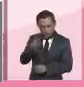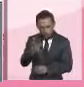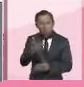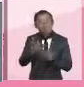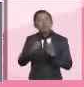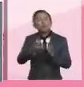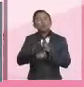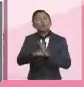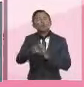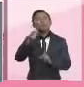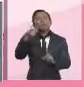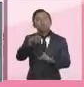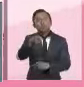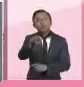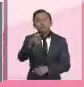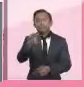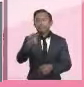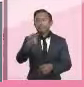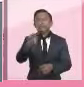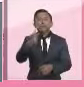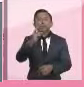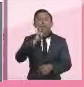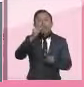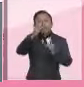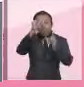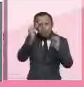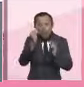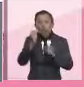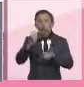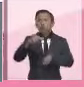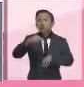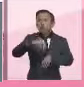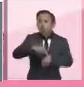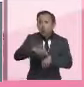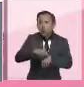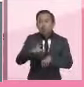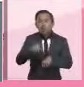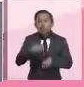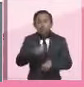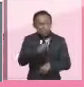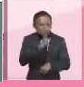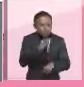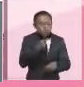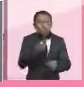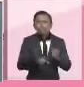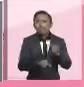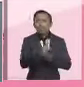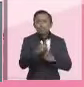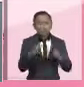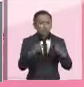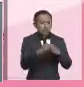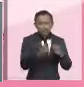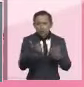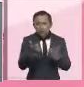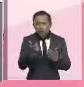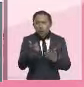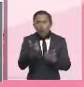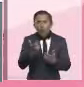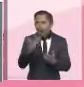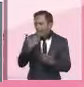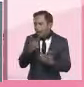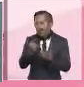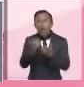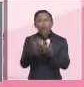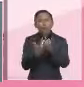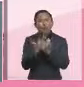tienes para operar un niño en urgencias porque no hay gasas y no hay guantes. O en ti, trabajador, que el líder sindical te roba